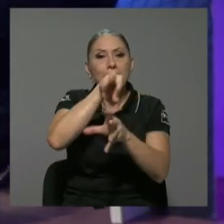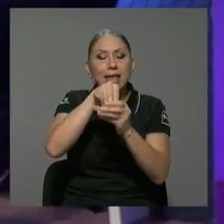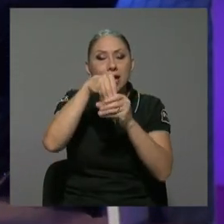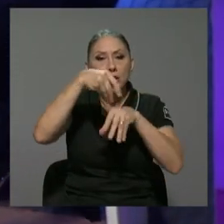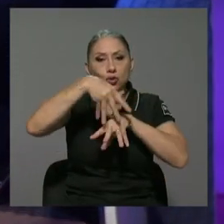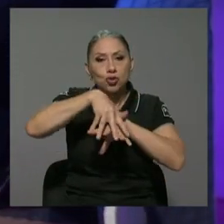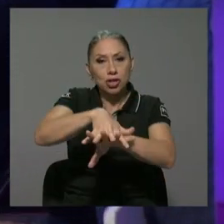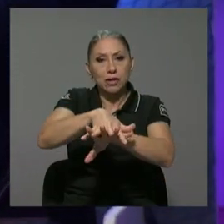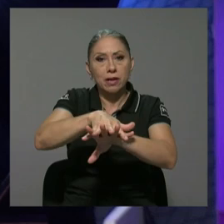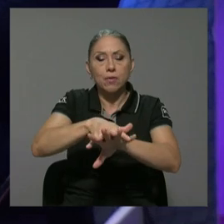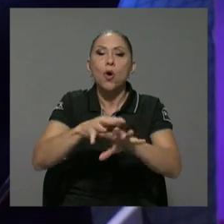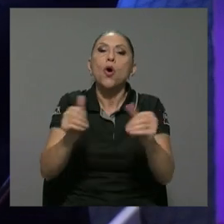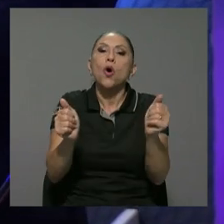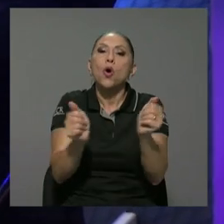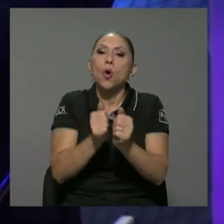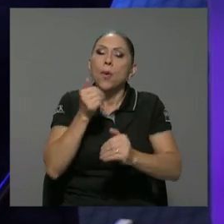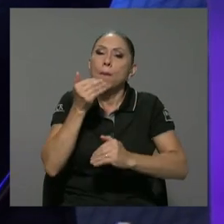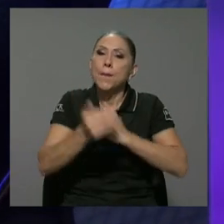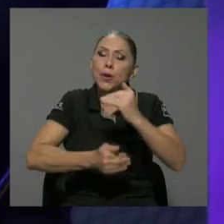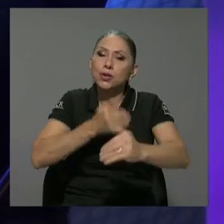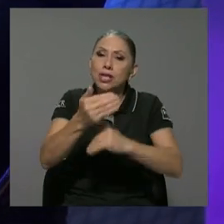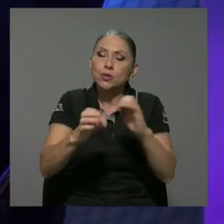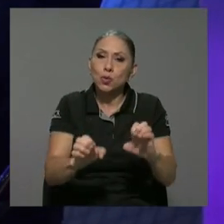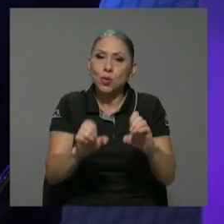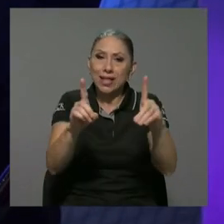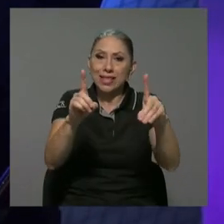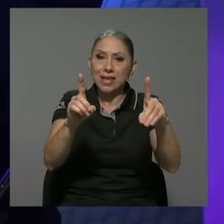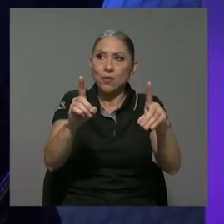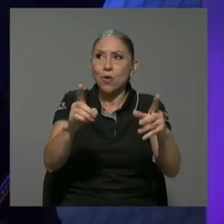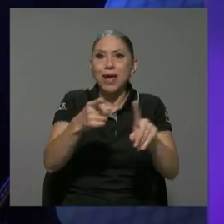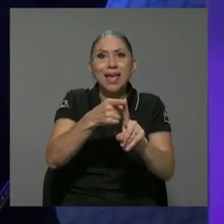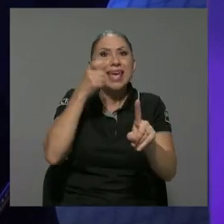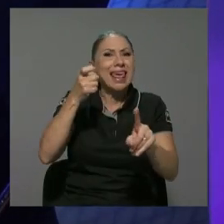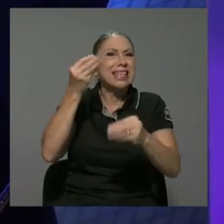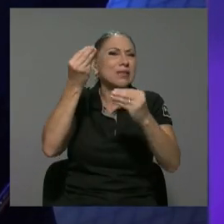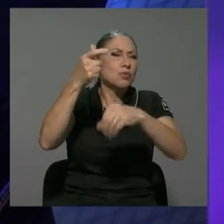proceso educativo que a este país históricamente